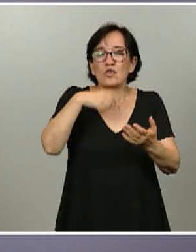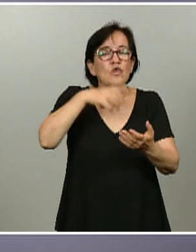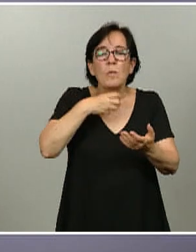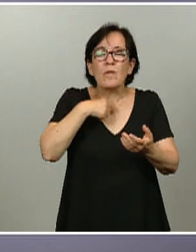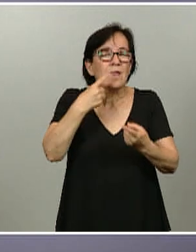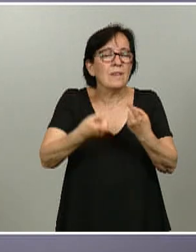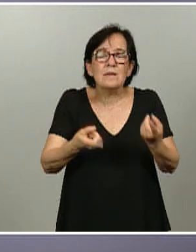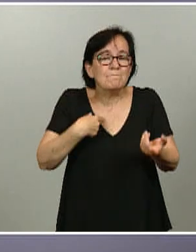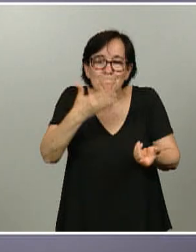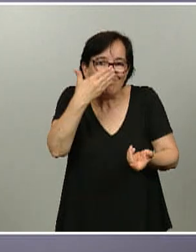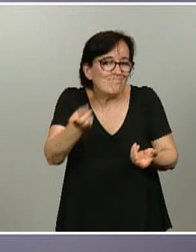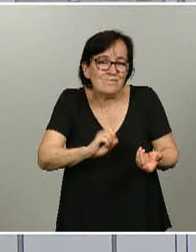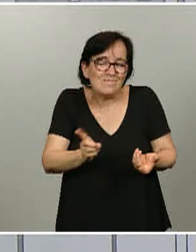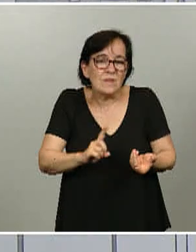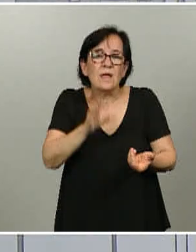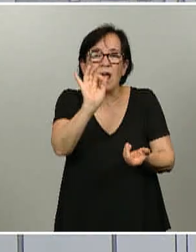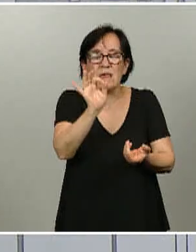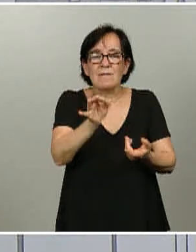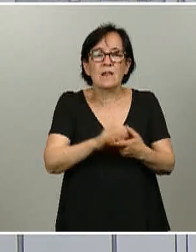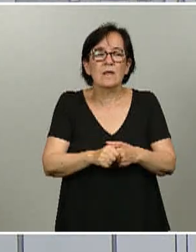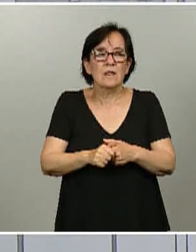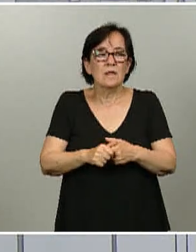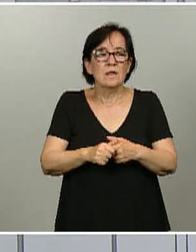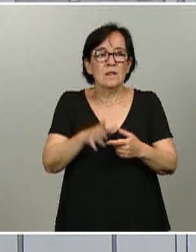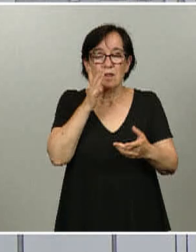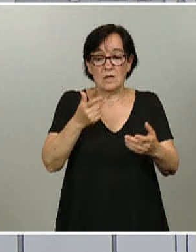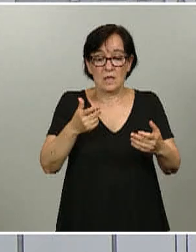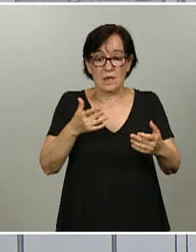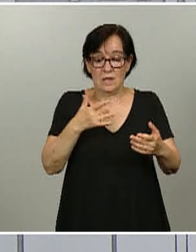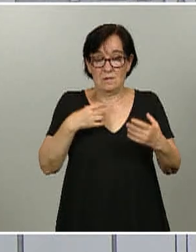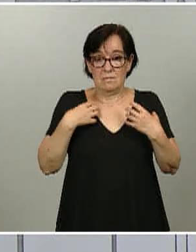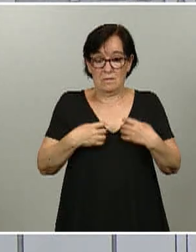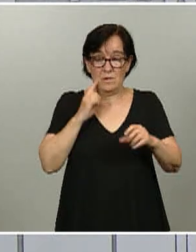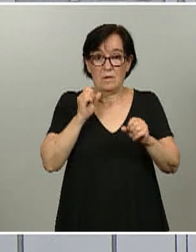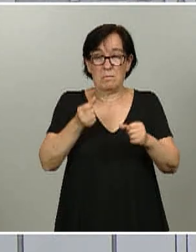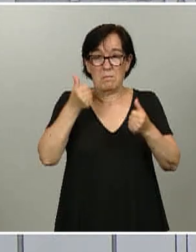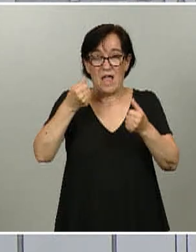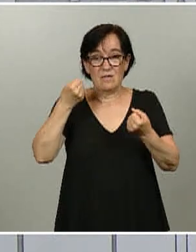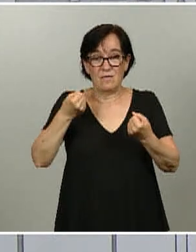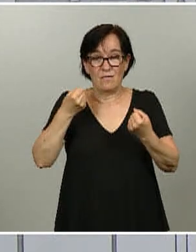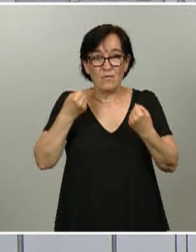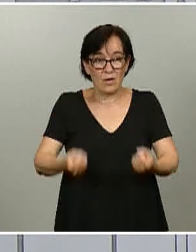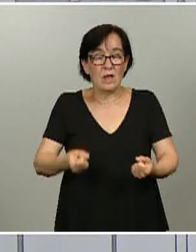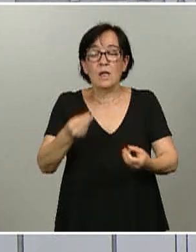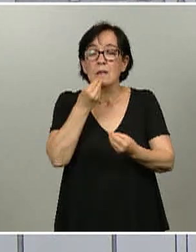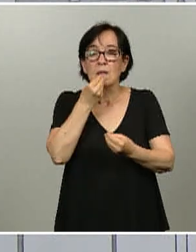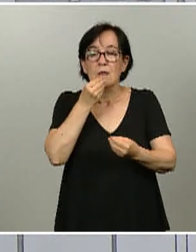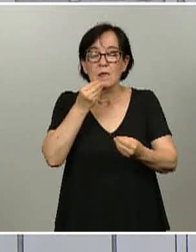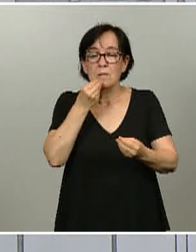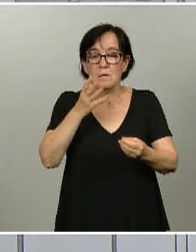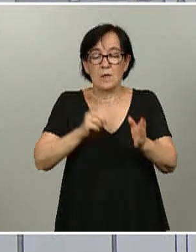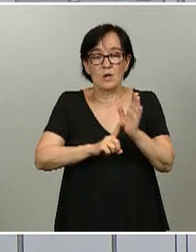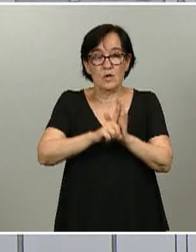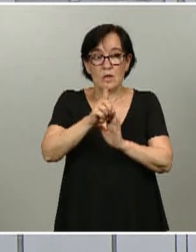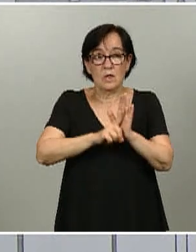podría decírselo. Sí que es cierto que la capacidad de un sistema inmunitario más agresivo, más fuerte, mejor desarrollado en los adultos,